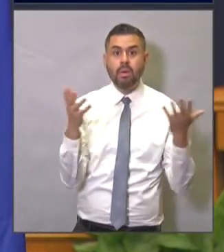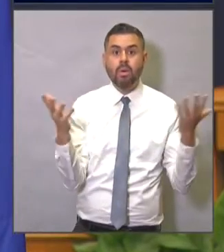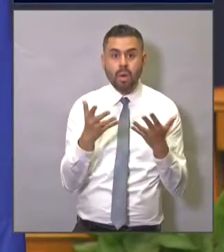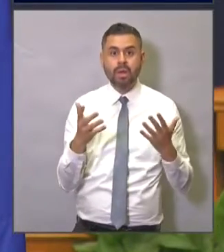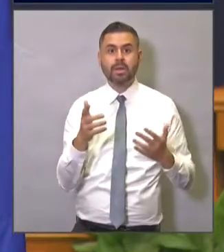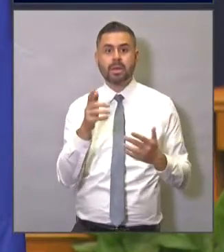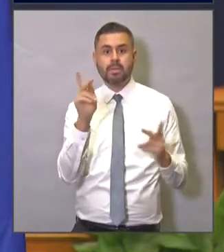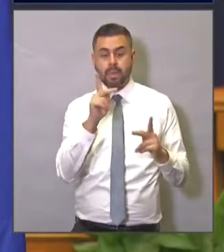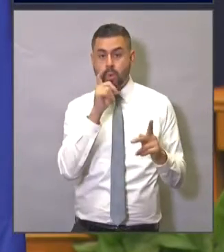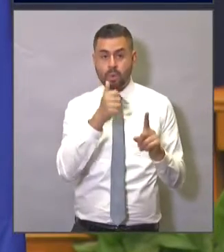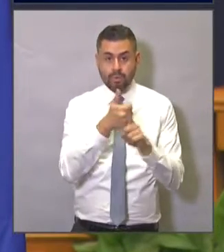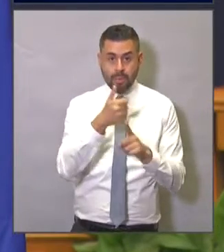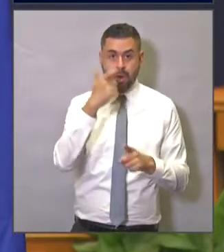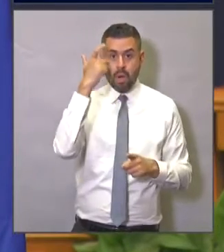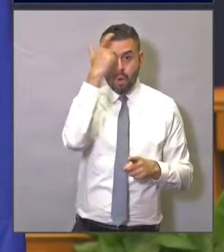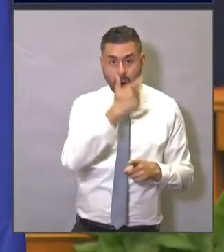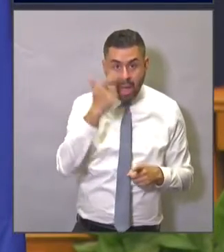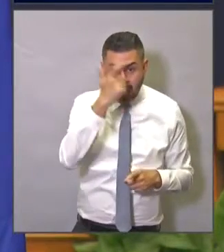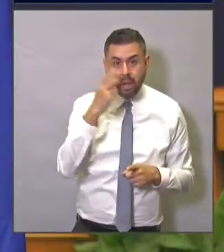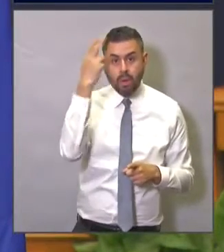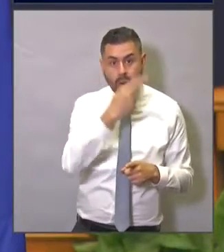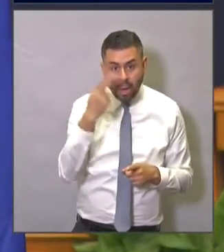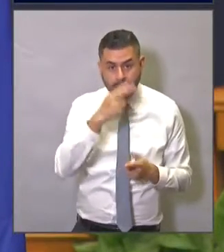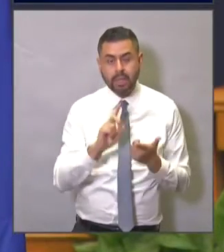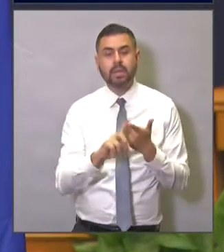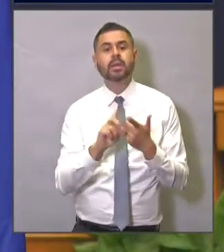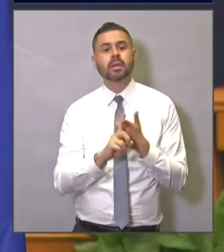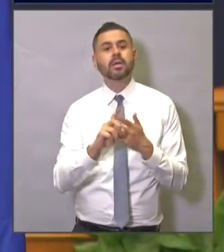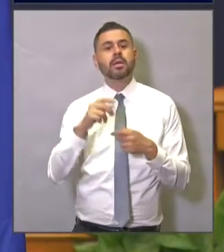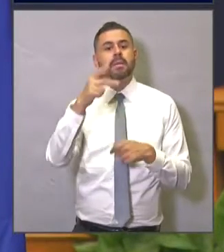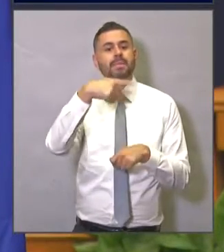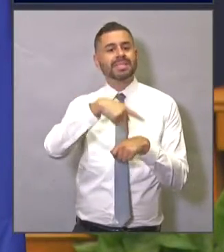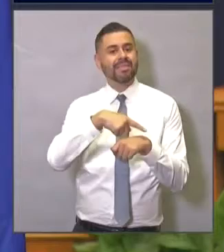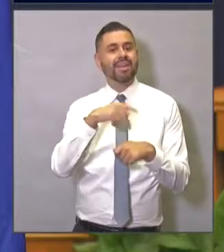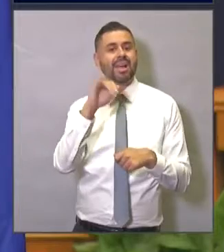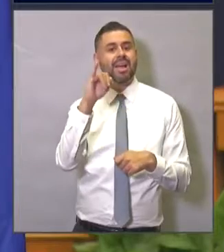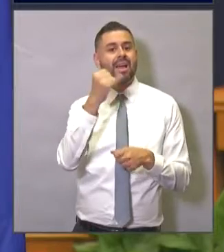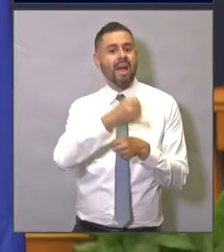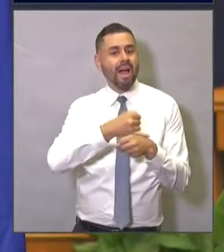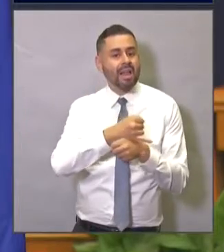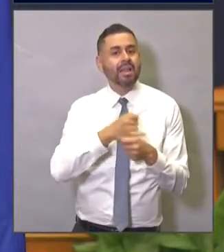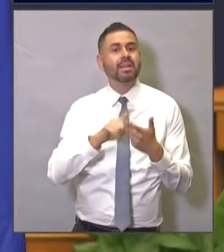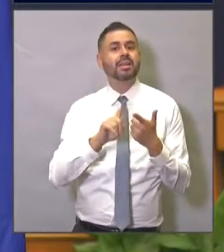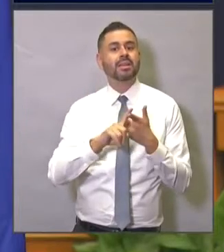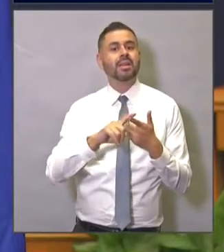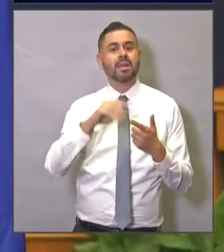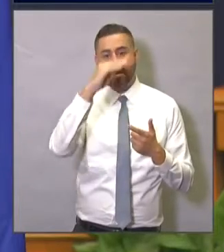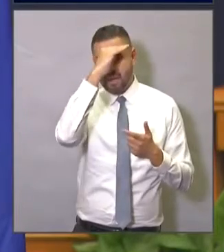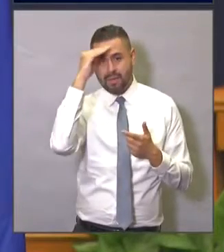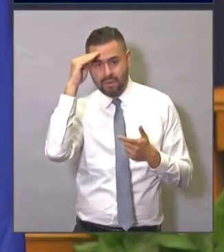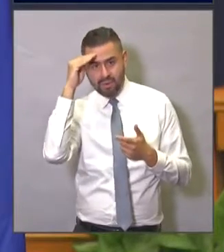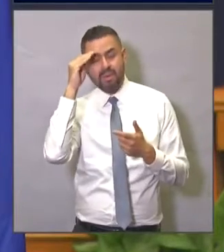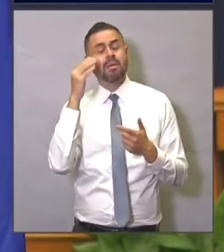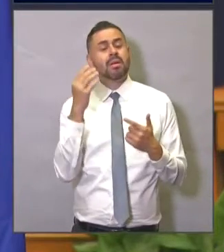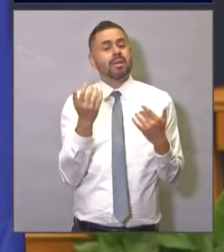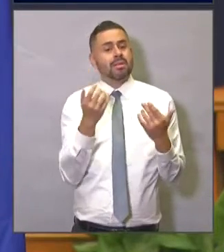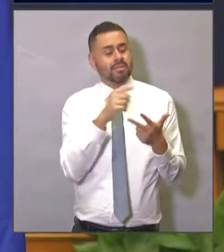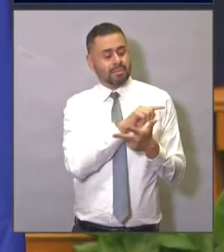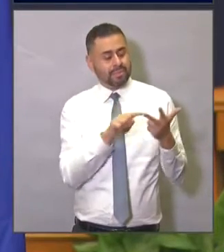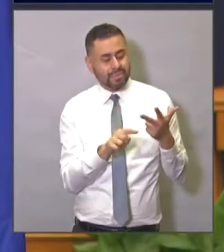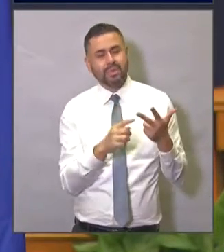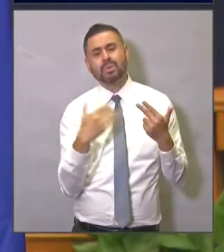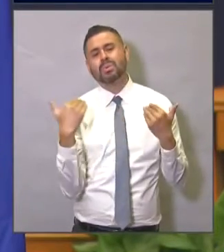nativos de Hawái, de las islas del Pacífico, latinos y africanoamericanos continúan siendo los